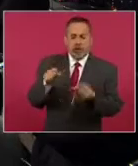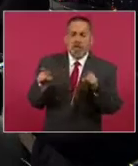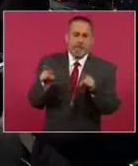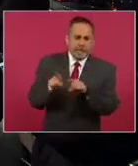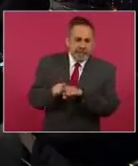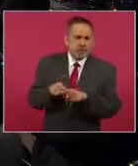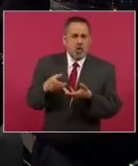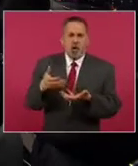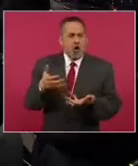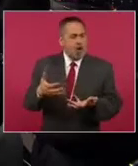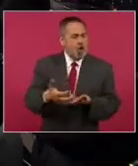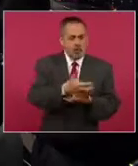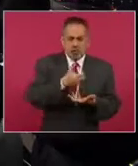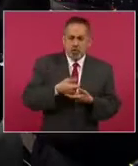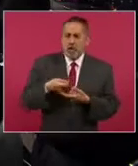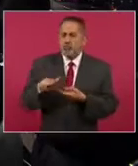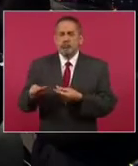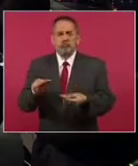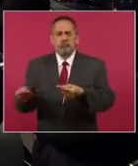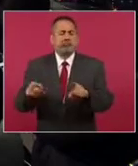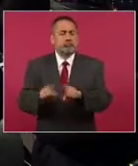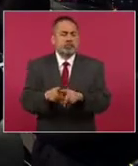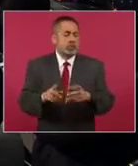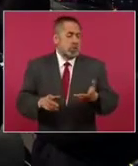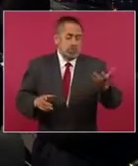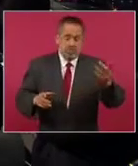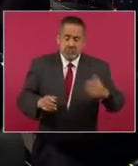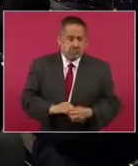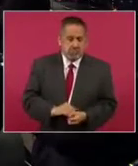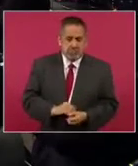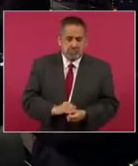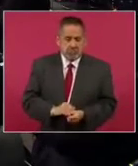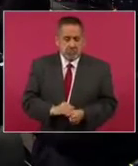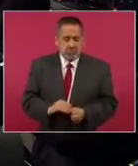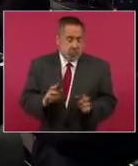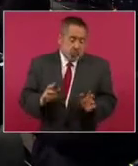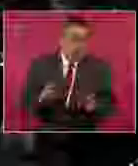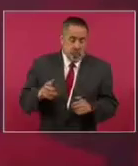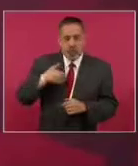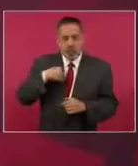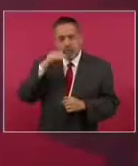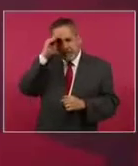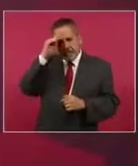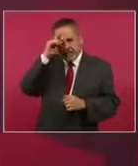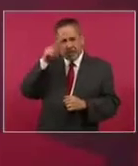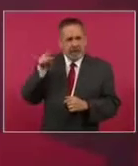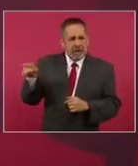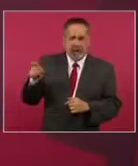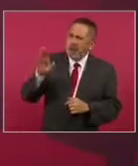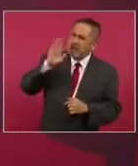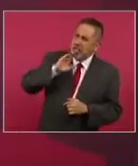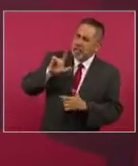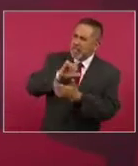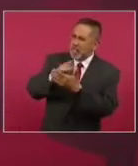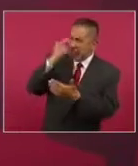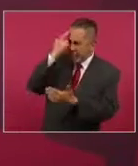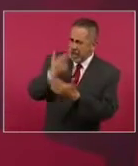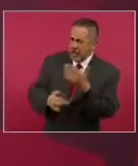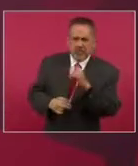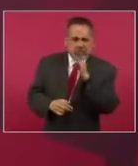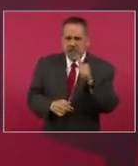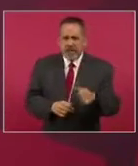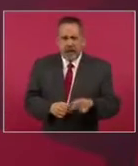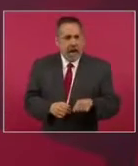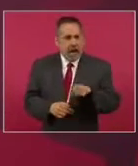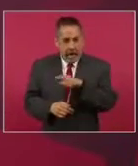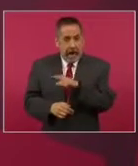entonces no está pienso yo cometiendo ningún delito está